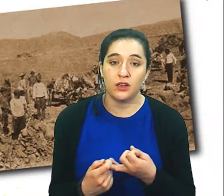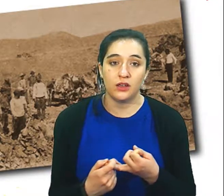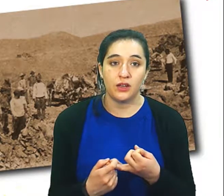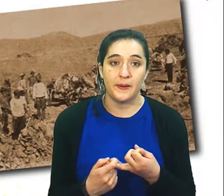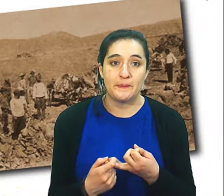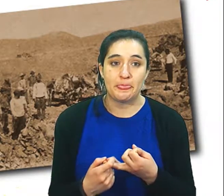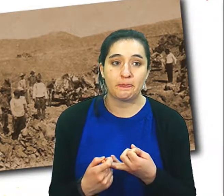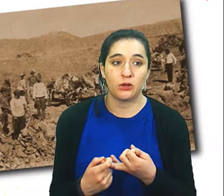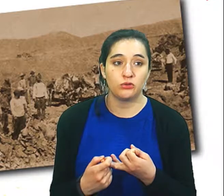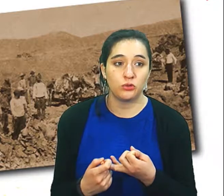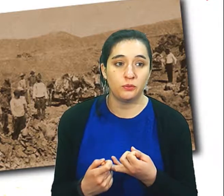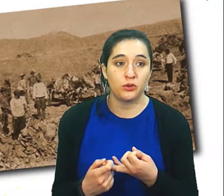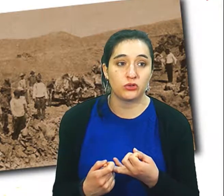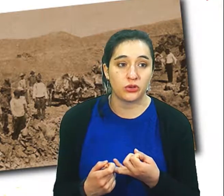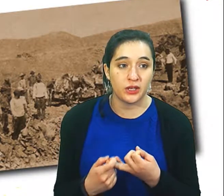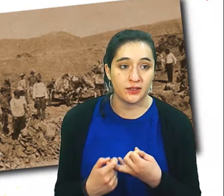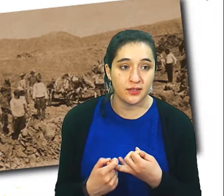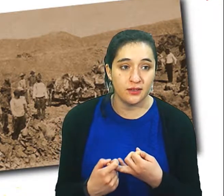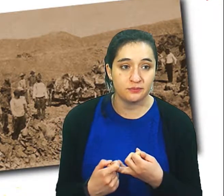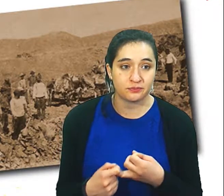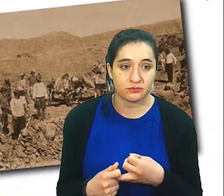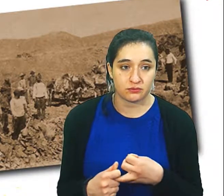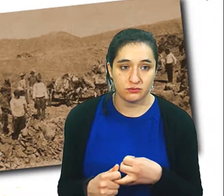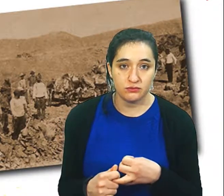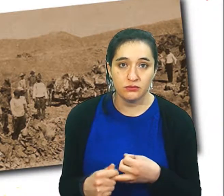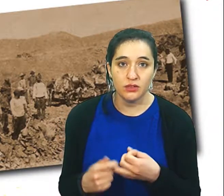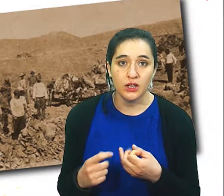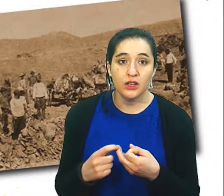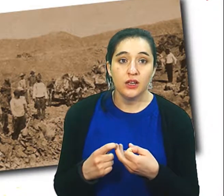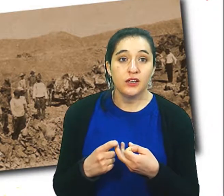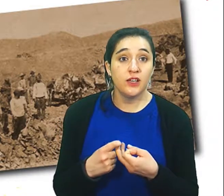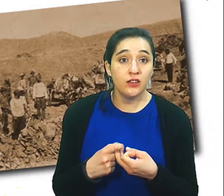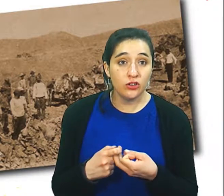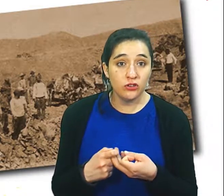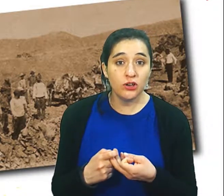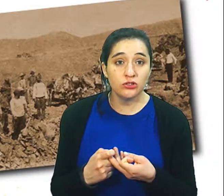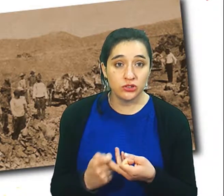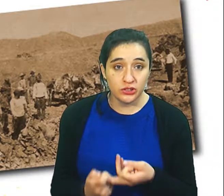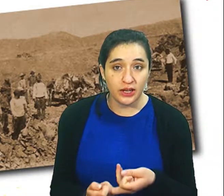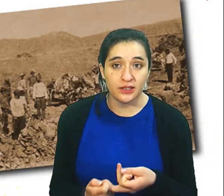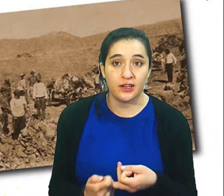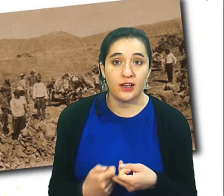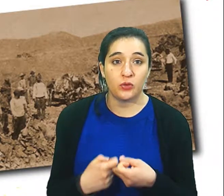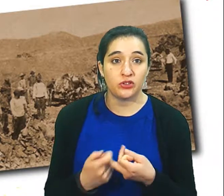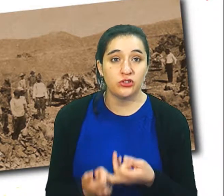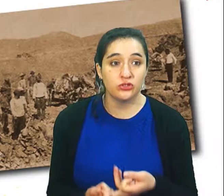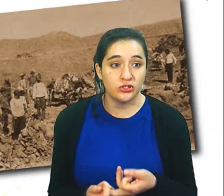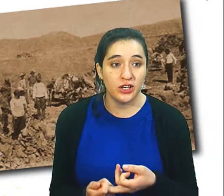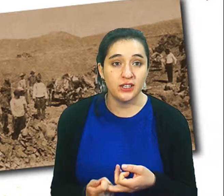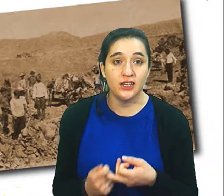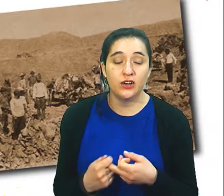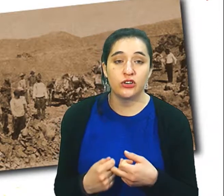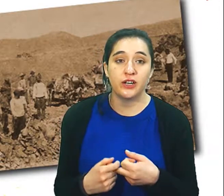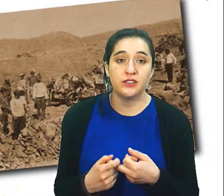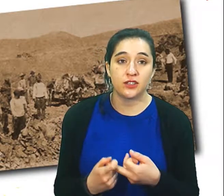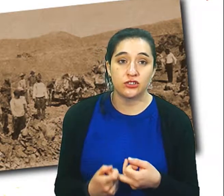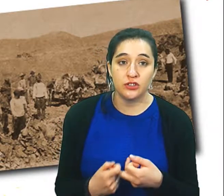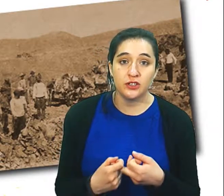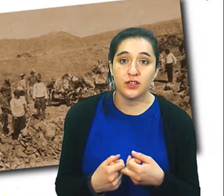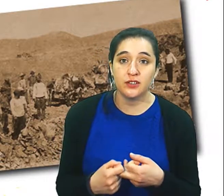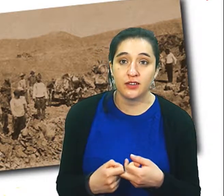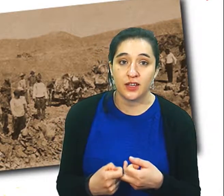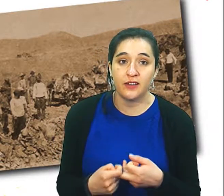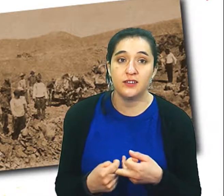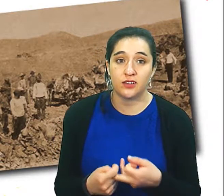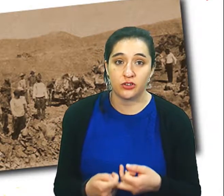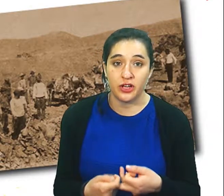de su riqueza. Y en torno a lo social, que era la cuestión social y las organizaciones